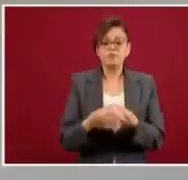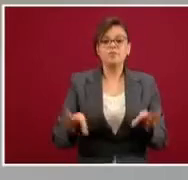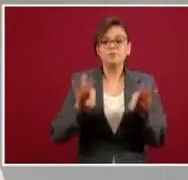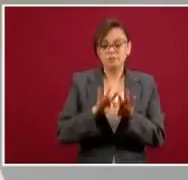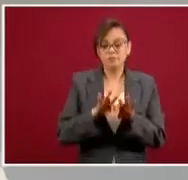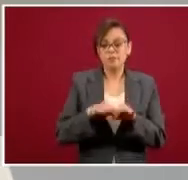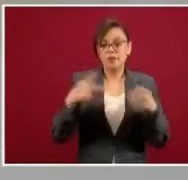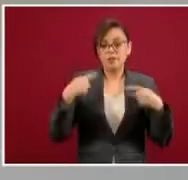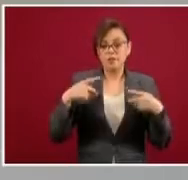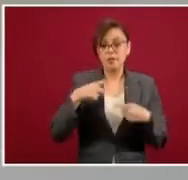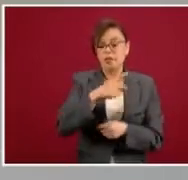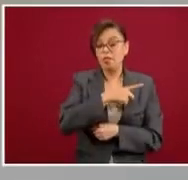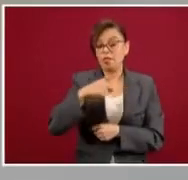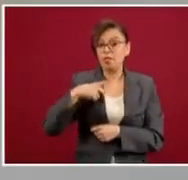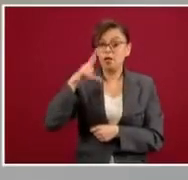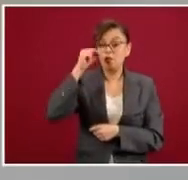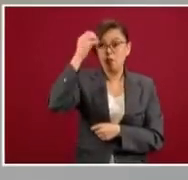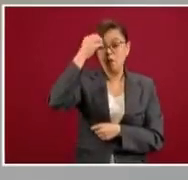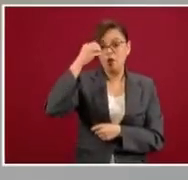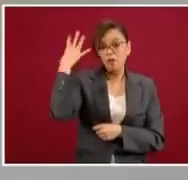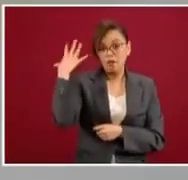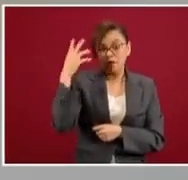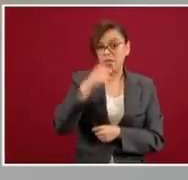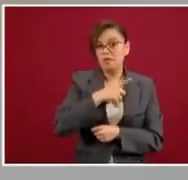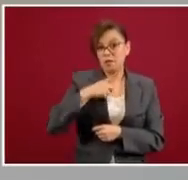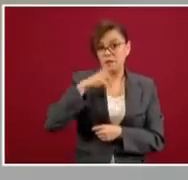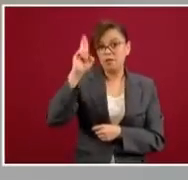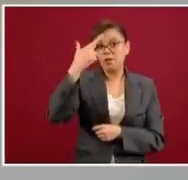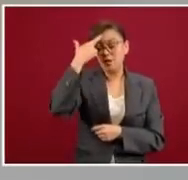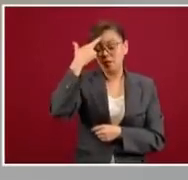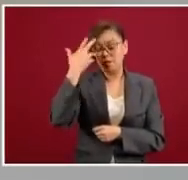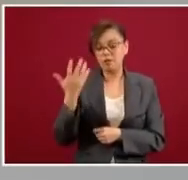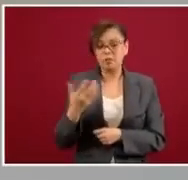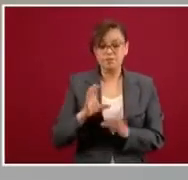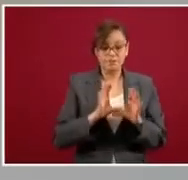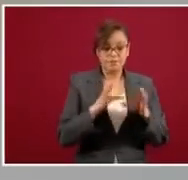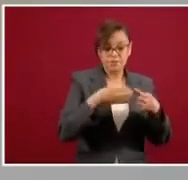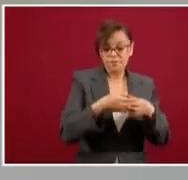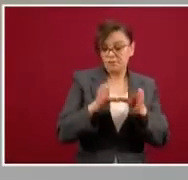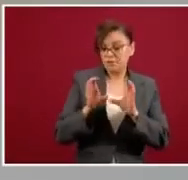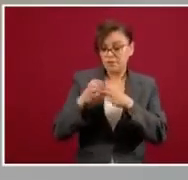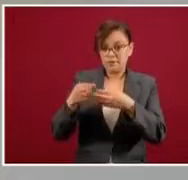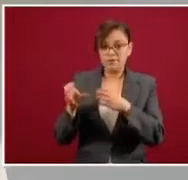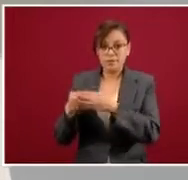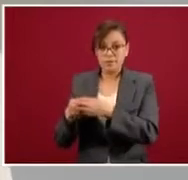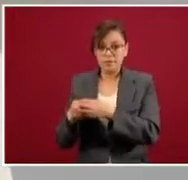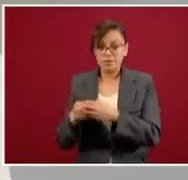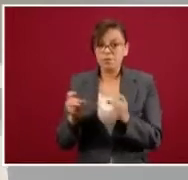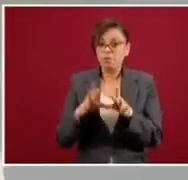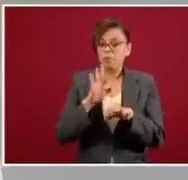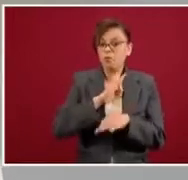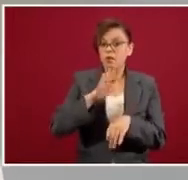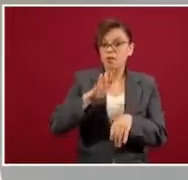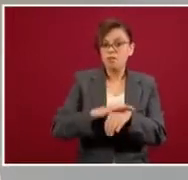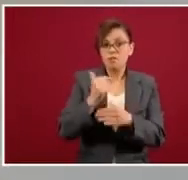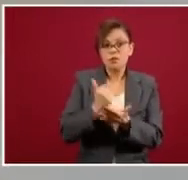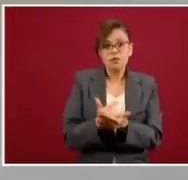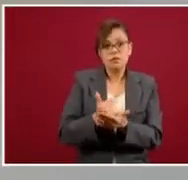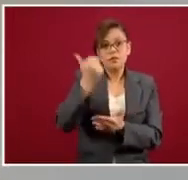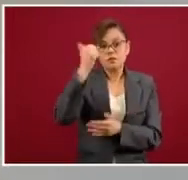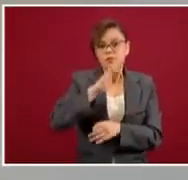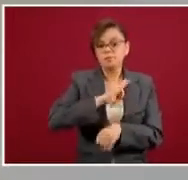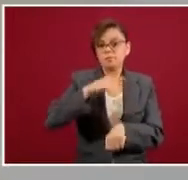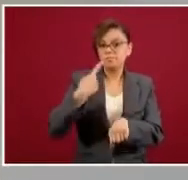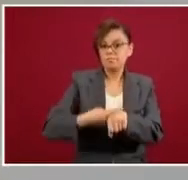siguiente: los grupos de la población que tienen mayor probabilidad de complicarse. Adultos